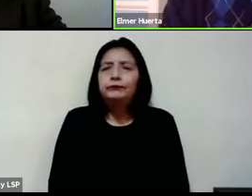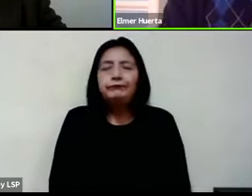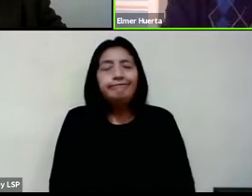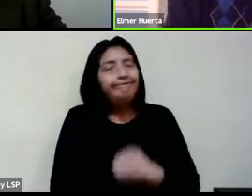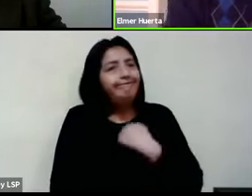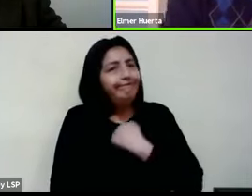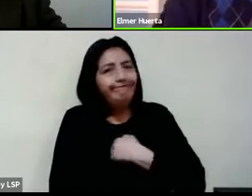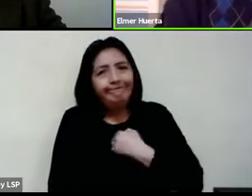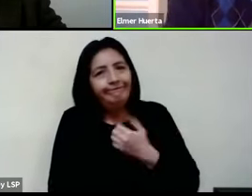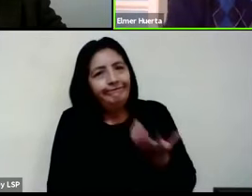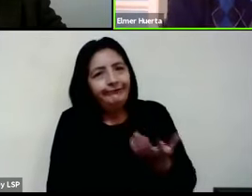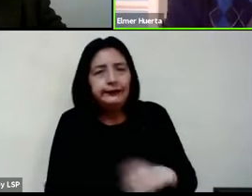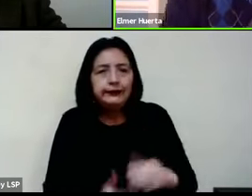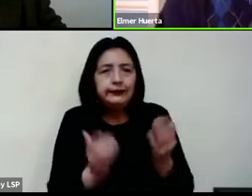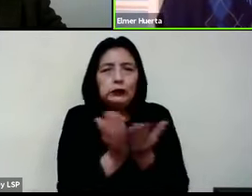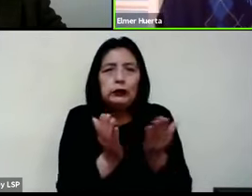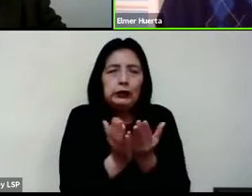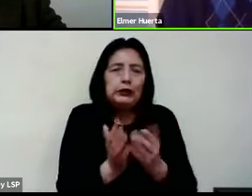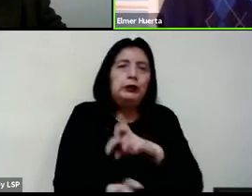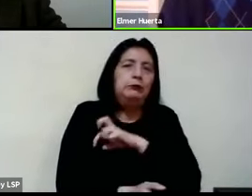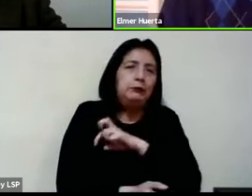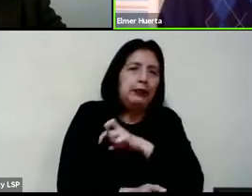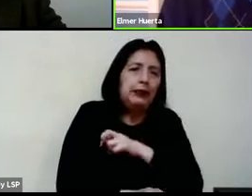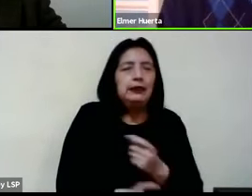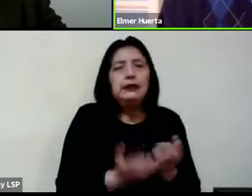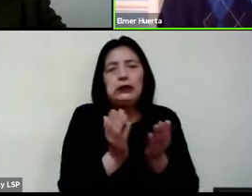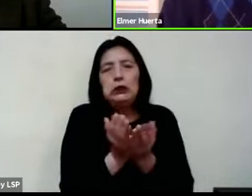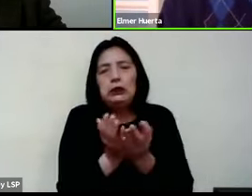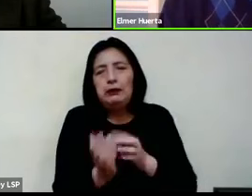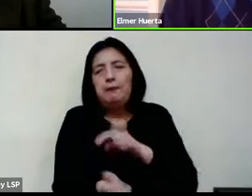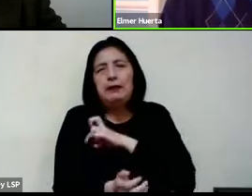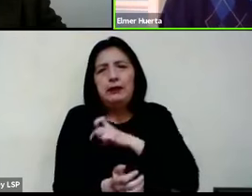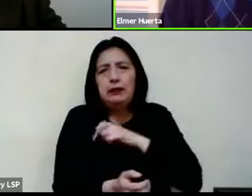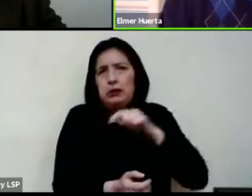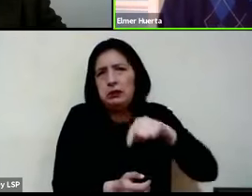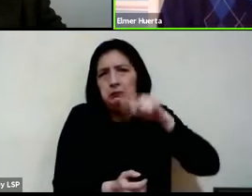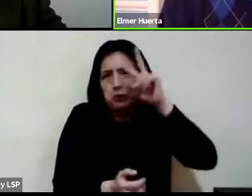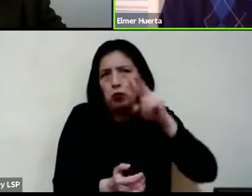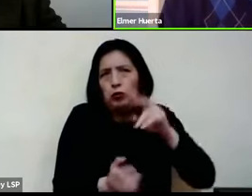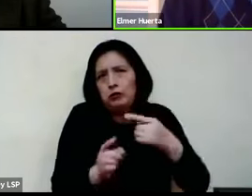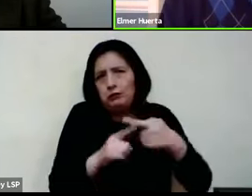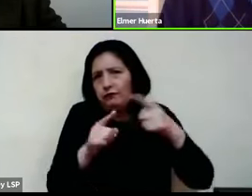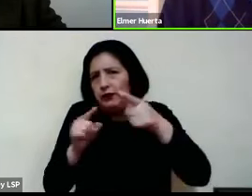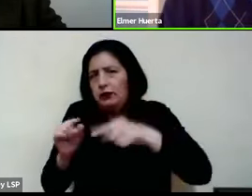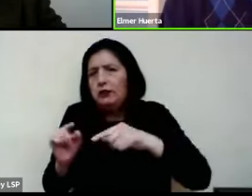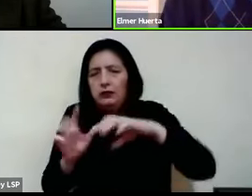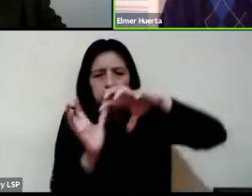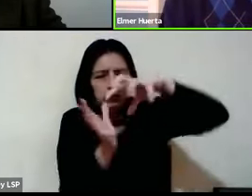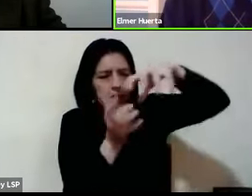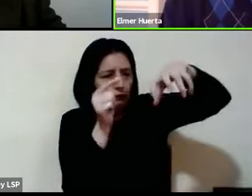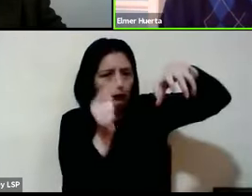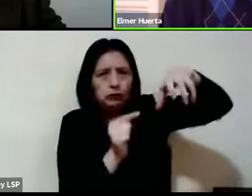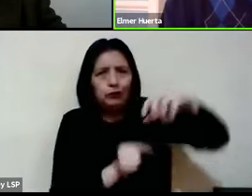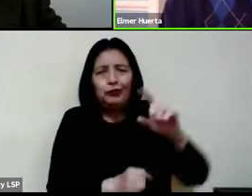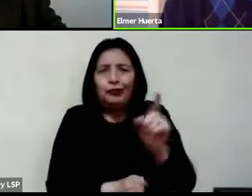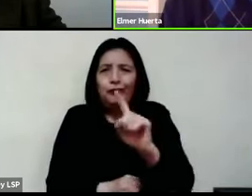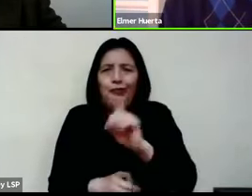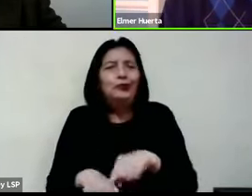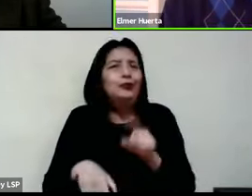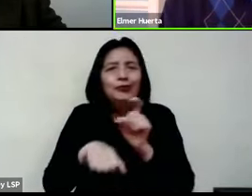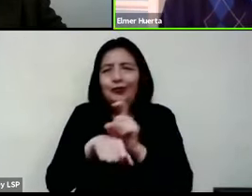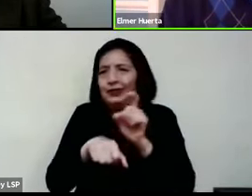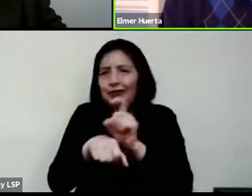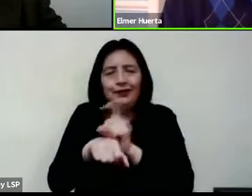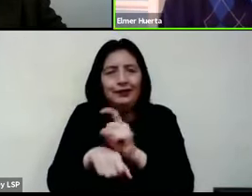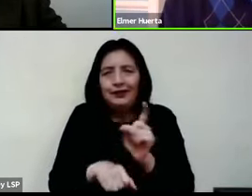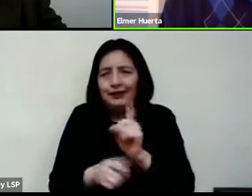Lamentablemente en nuestras escuelas primarias, secundarias, en el Perú y en muchos lugares del mundo, no nos enseñan acerca de ciencia.